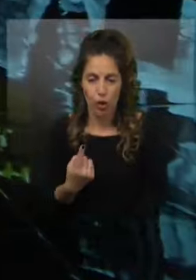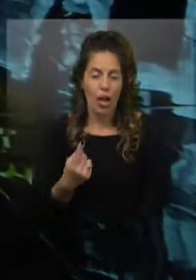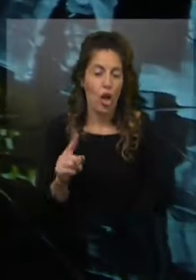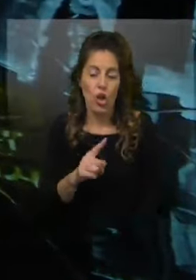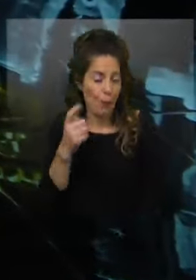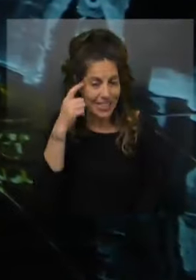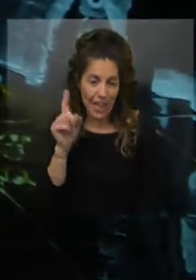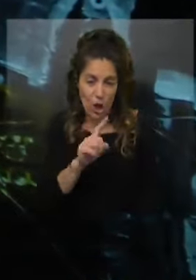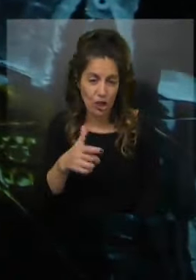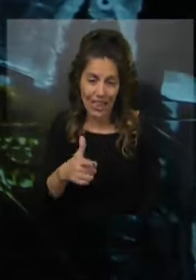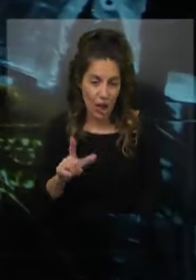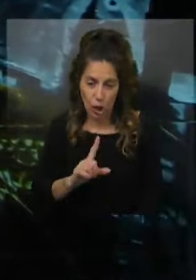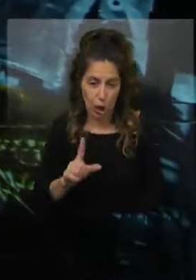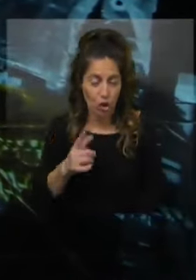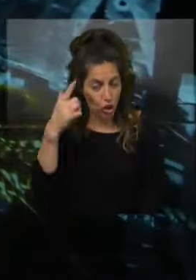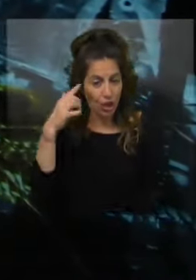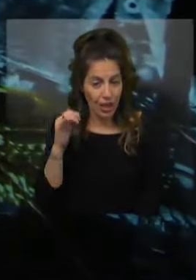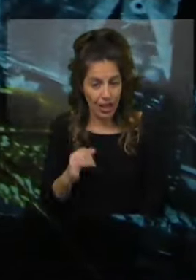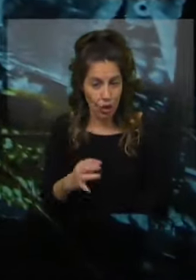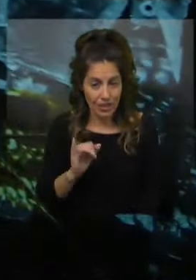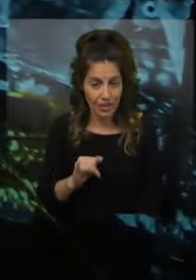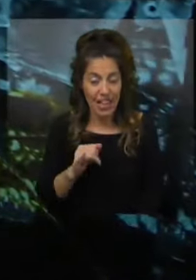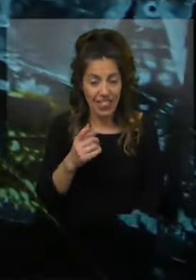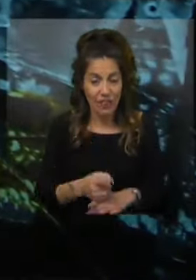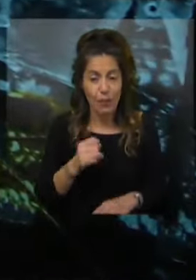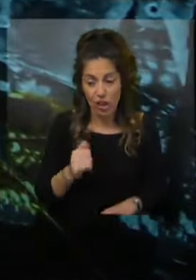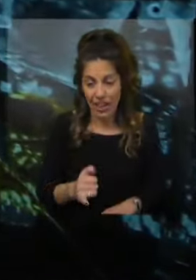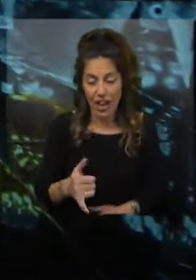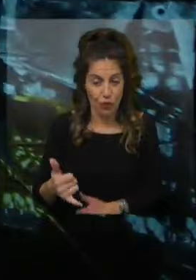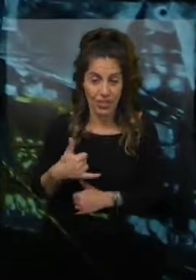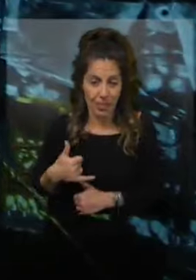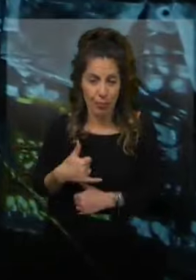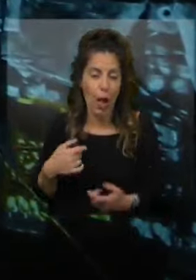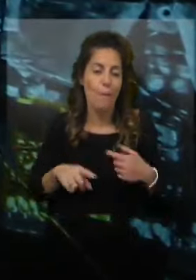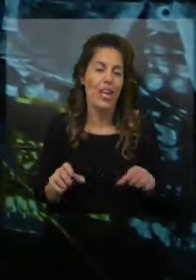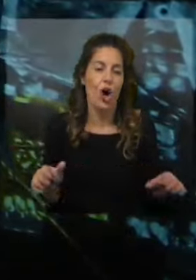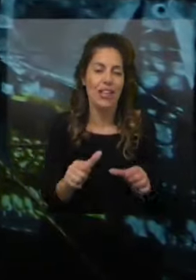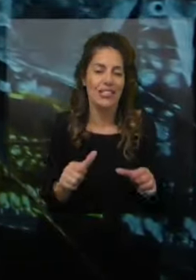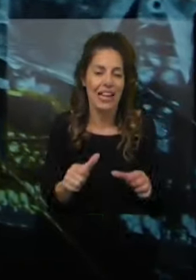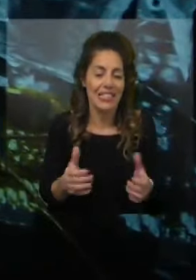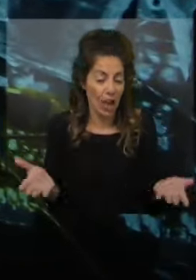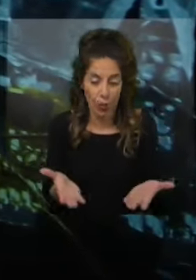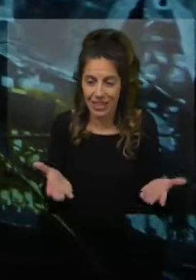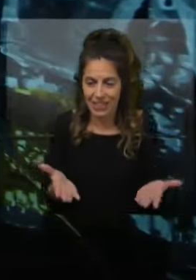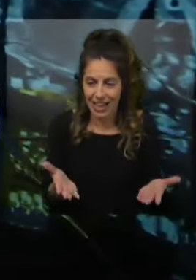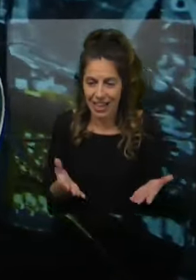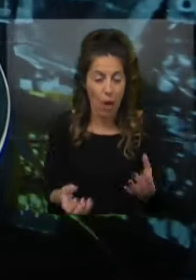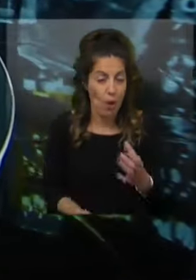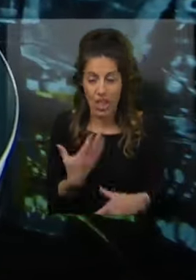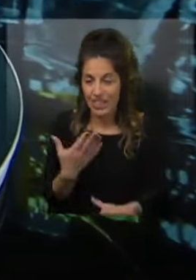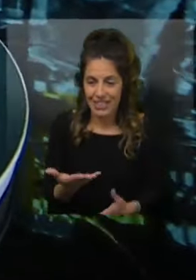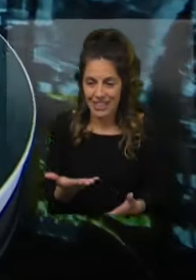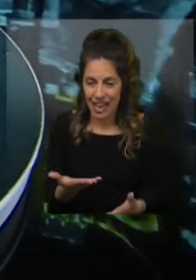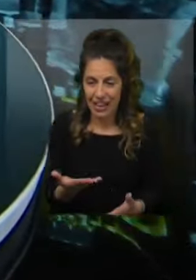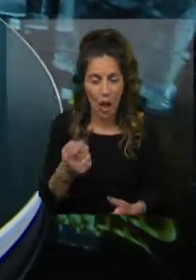fuerzas armadas en lo personal yo creo que sí debemos tener pero las debemos llevar a la actualidad y modernizar y y